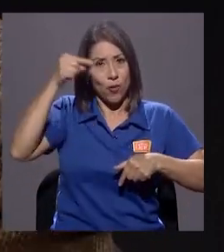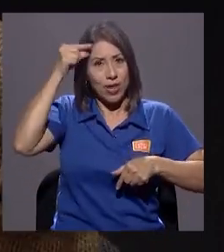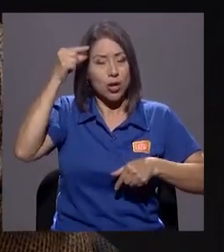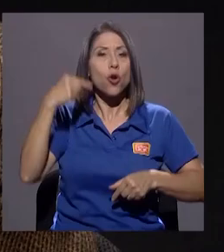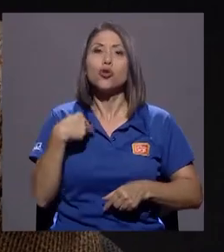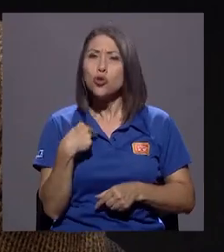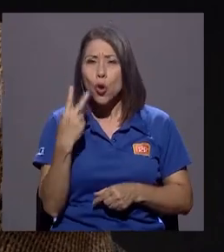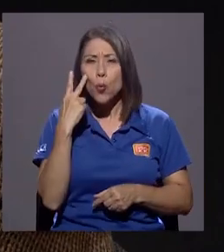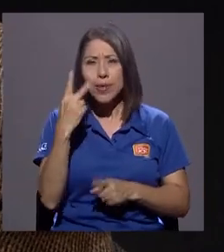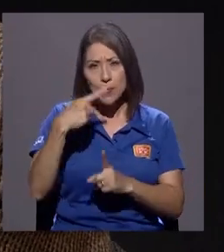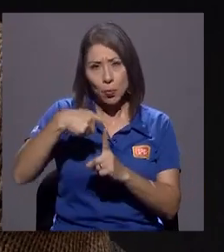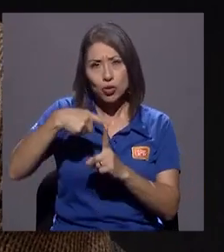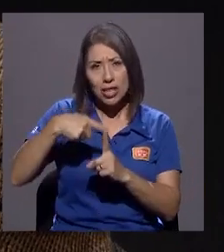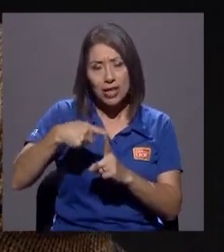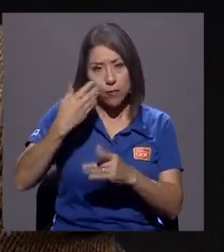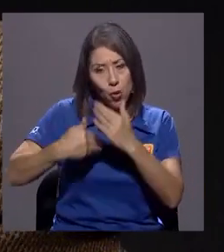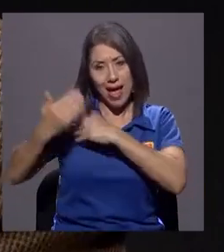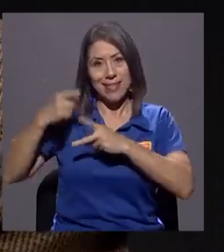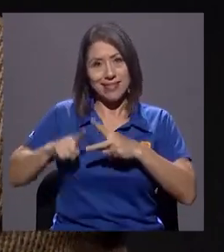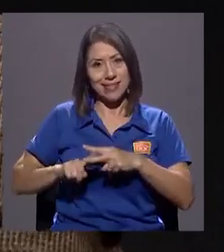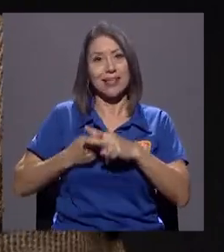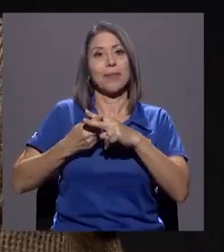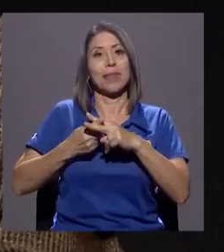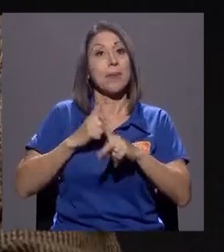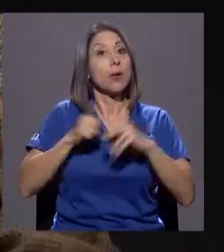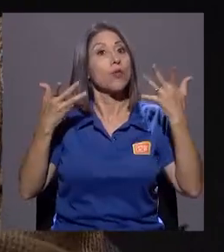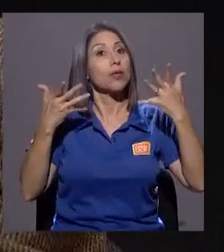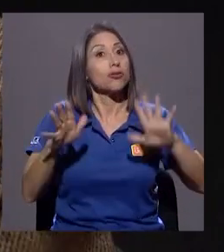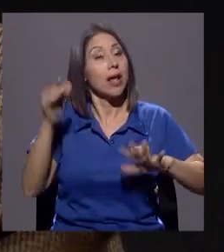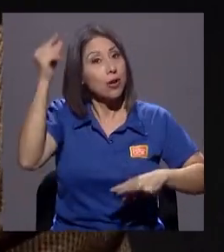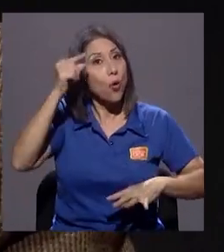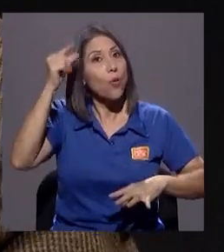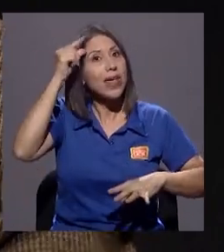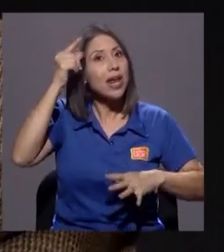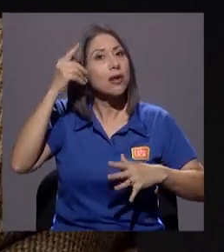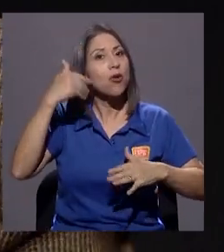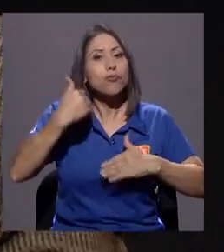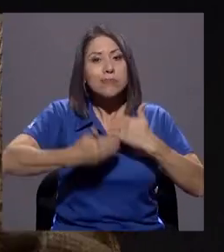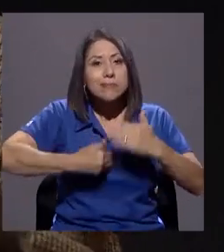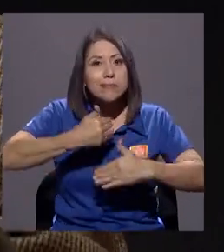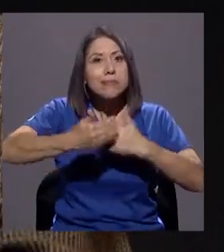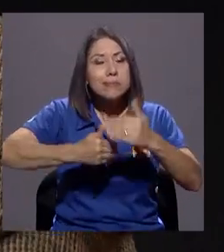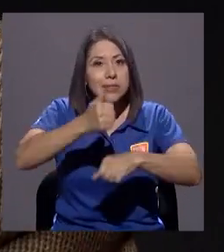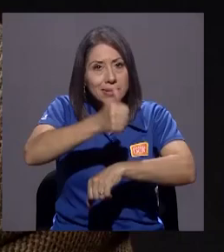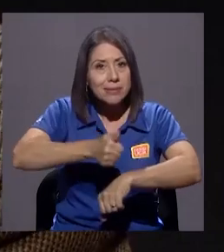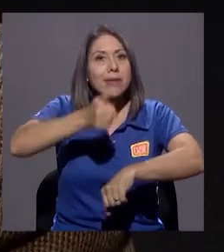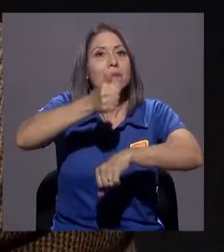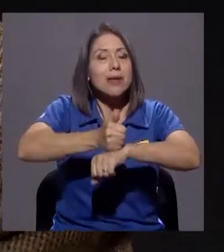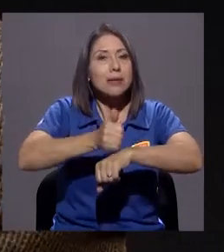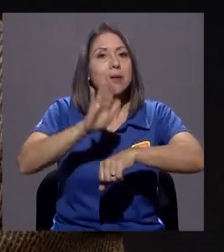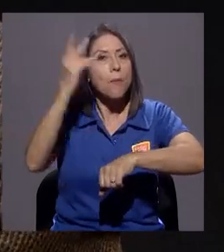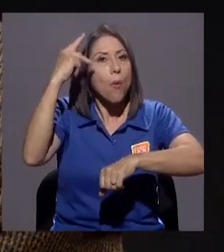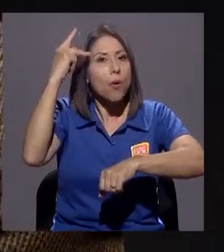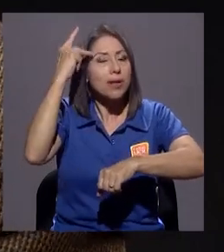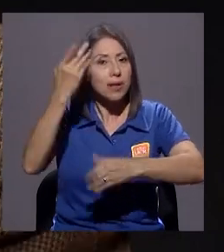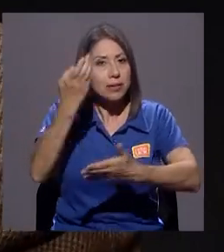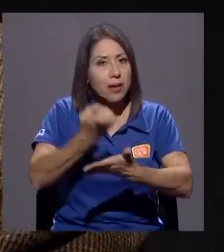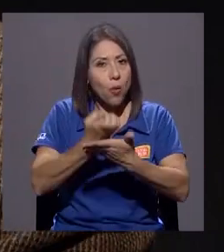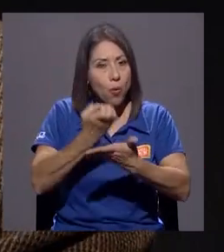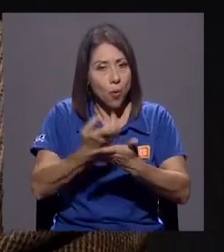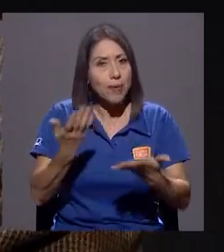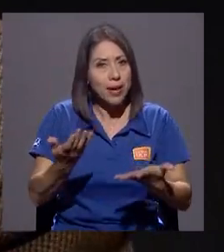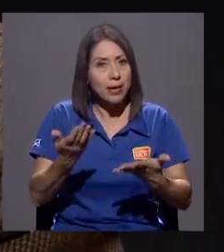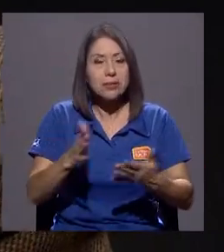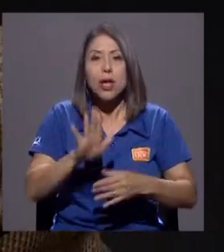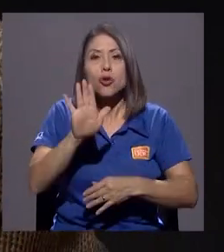incluso como positivo inicialmente pero una vez que el gobierno se define en sus políticas económicas principalmente